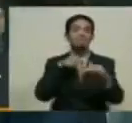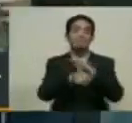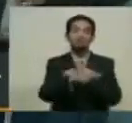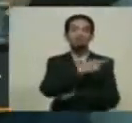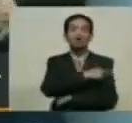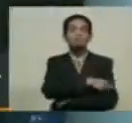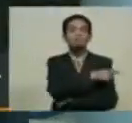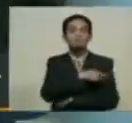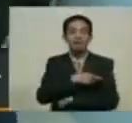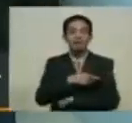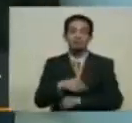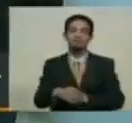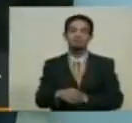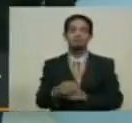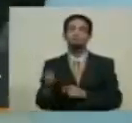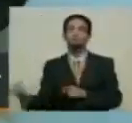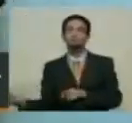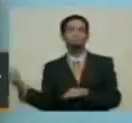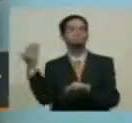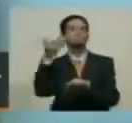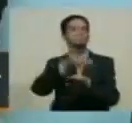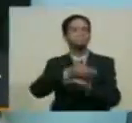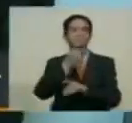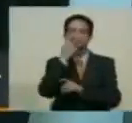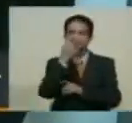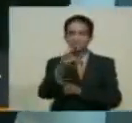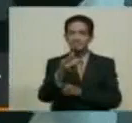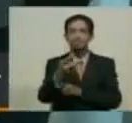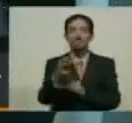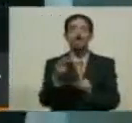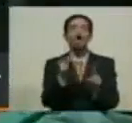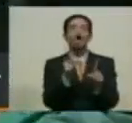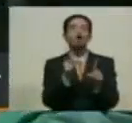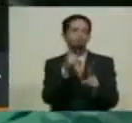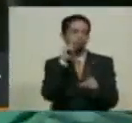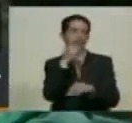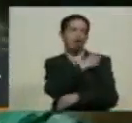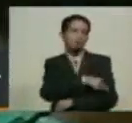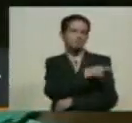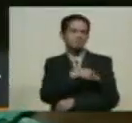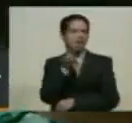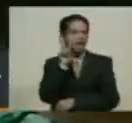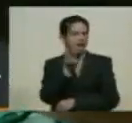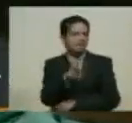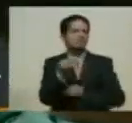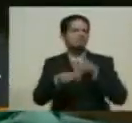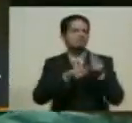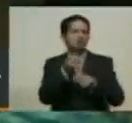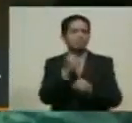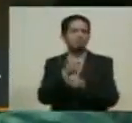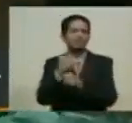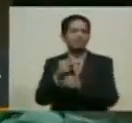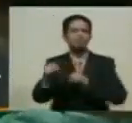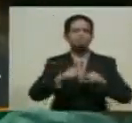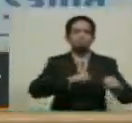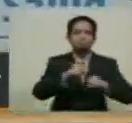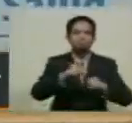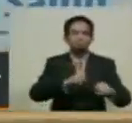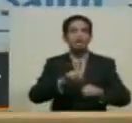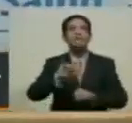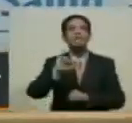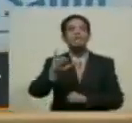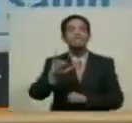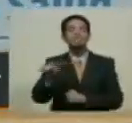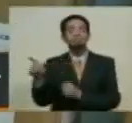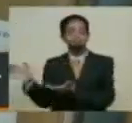hospitales. Visitó el hospital de Lídice en La Pastora para constatar la operatividad del sistema de salud y dirigió una